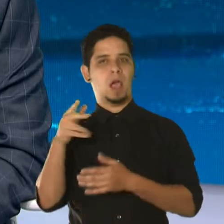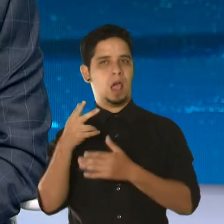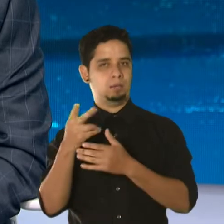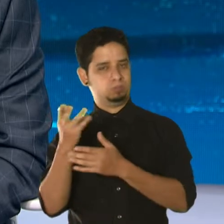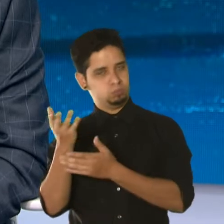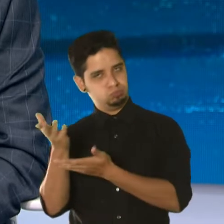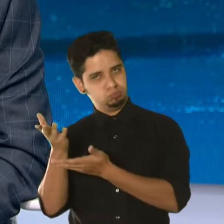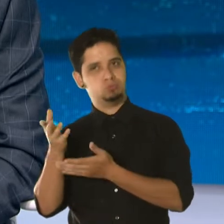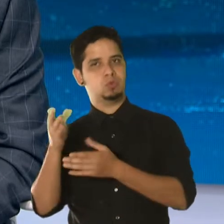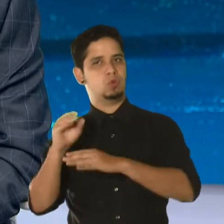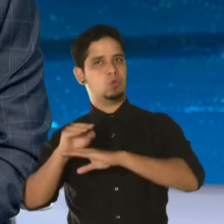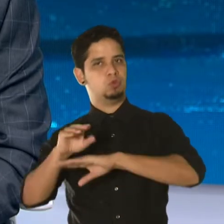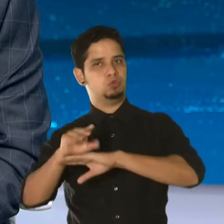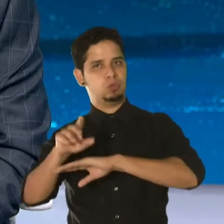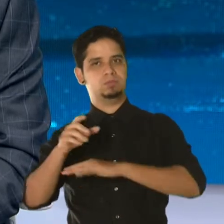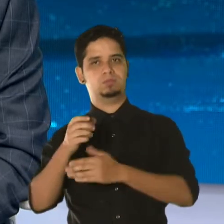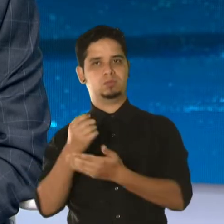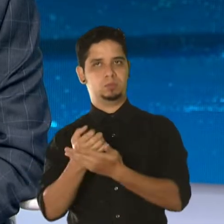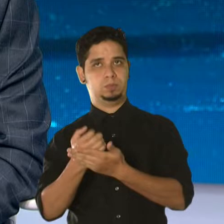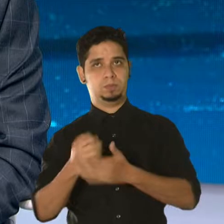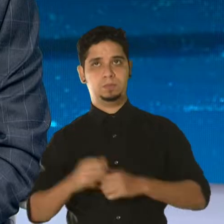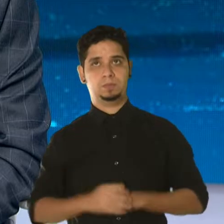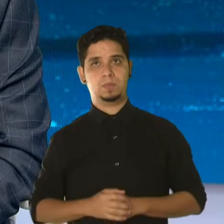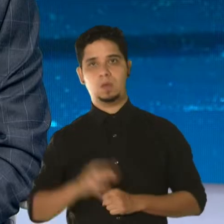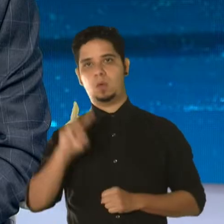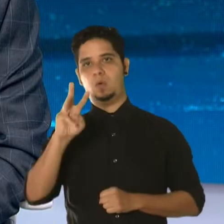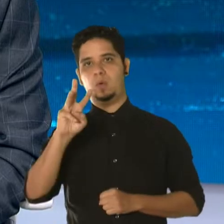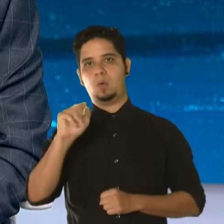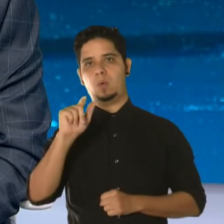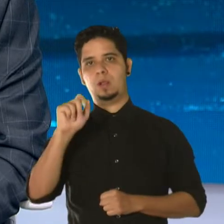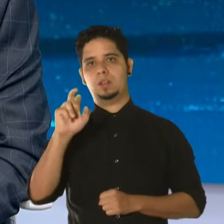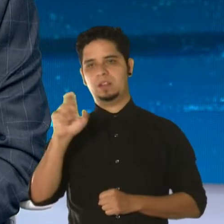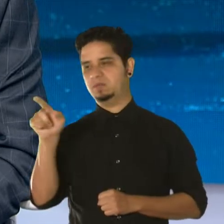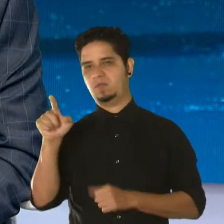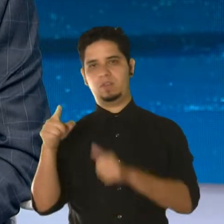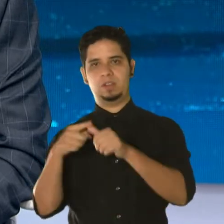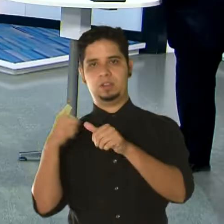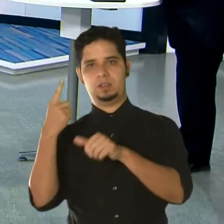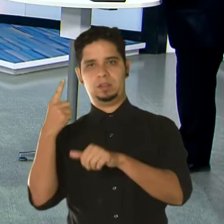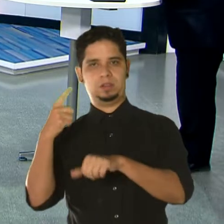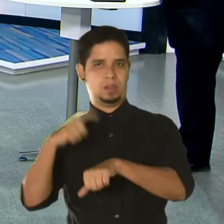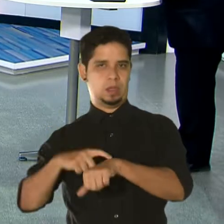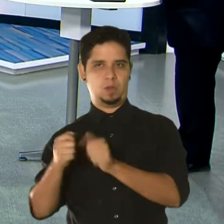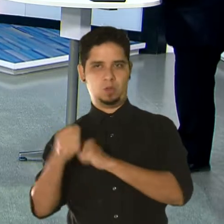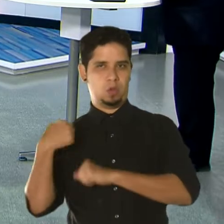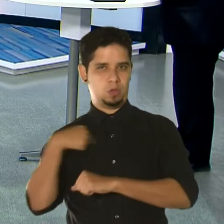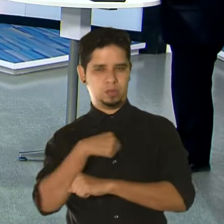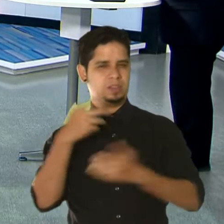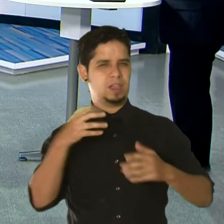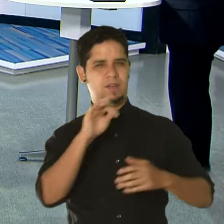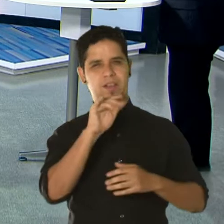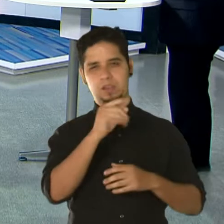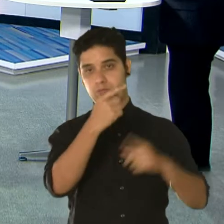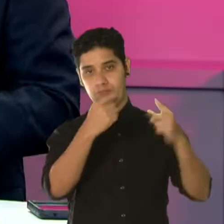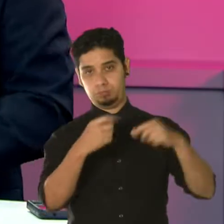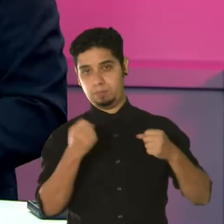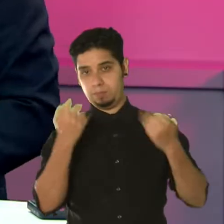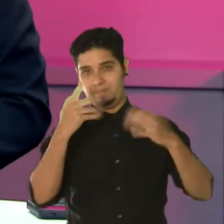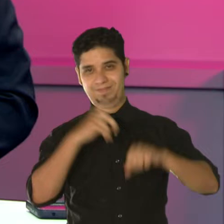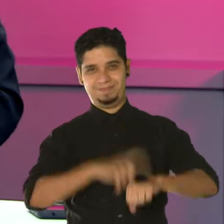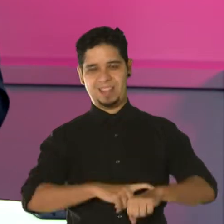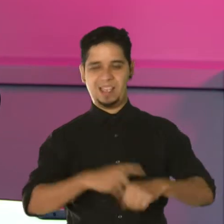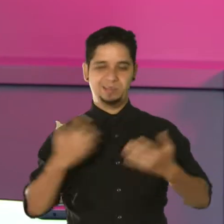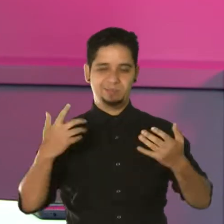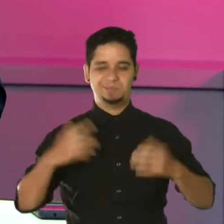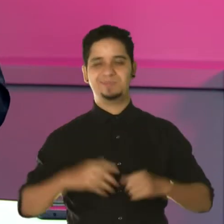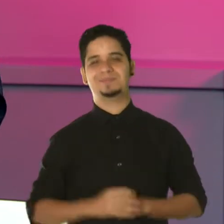nosotros y sobre todo al doctor Walter Santaliz, que es la primera vez que está con nosotros porque ya Francisco es prácticamente de la casa. Y ya, como han escuchado